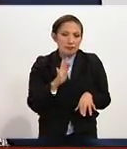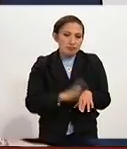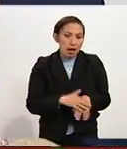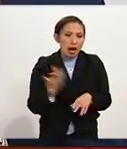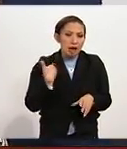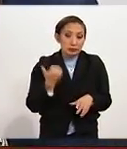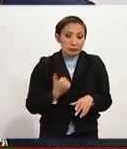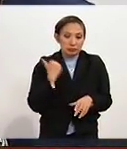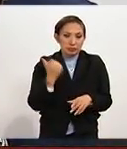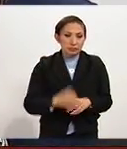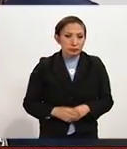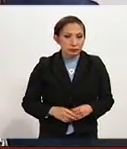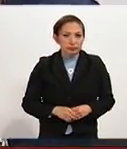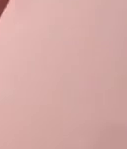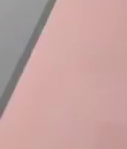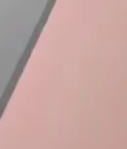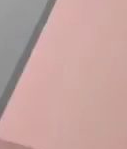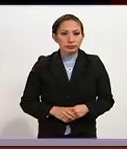más provechoso.